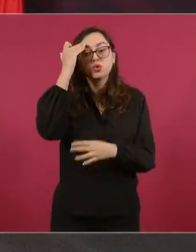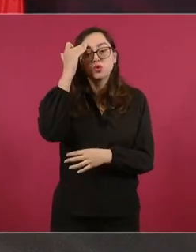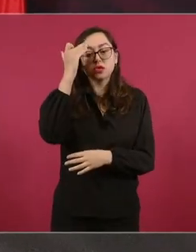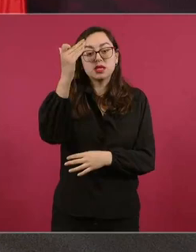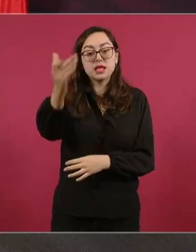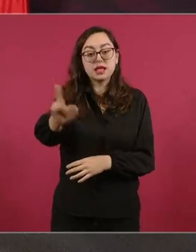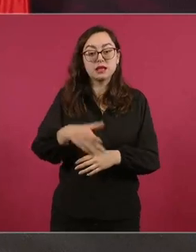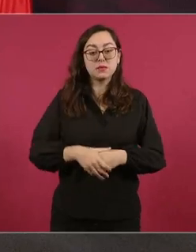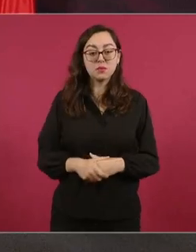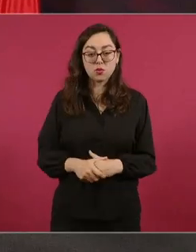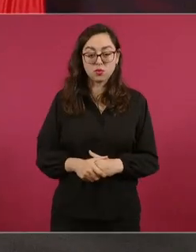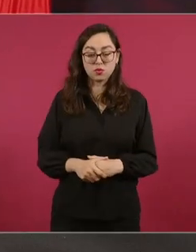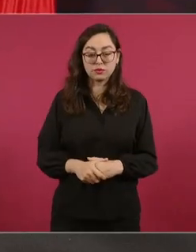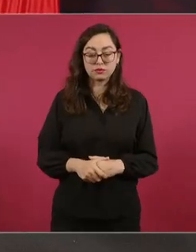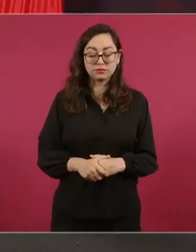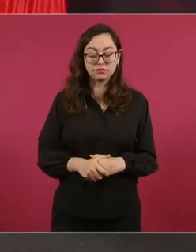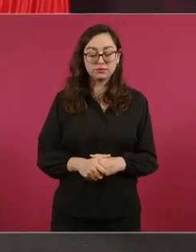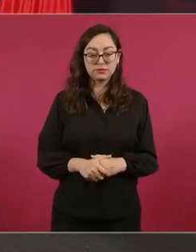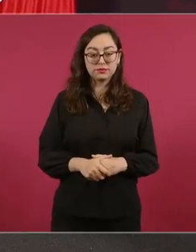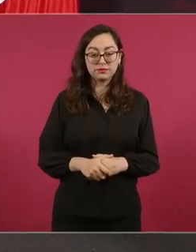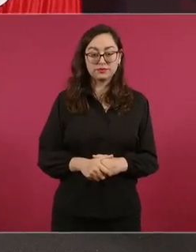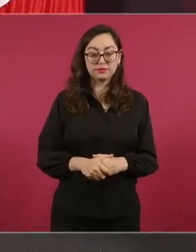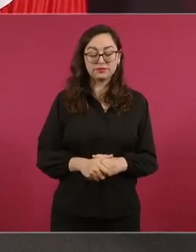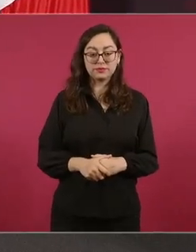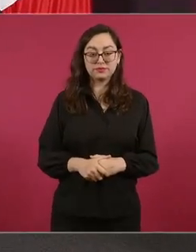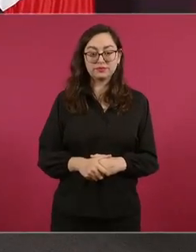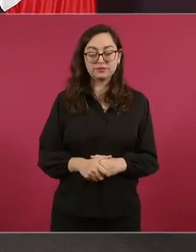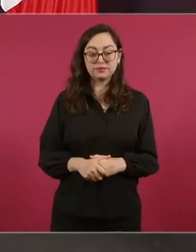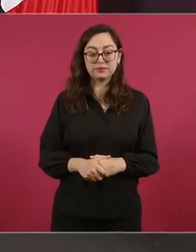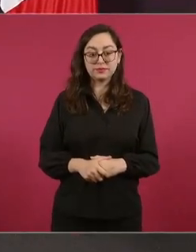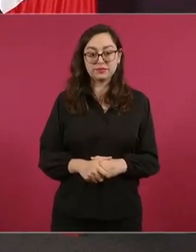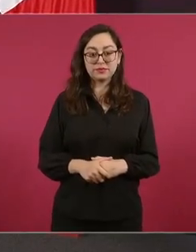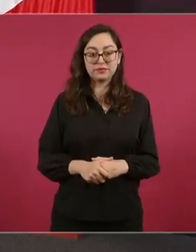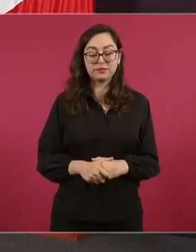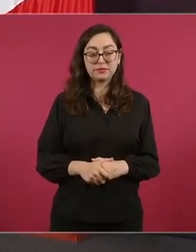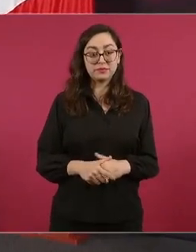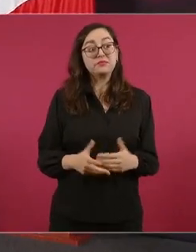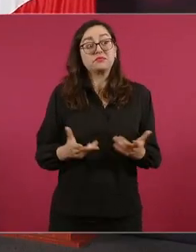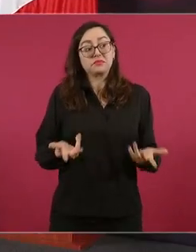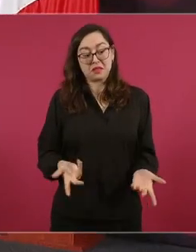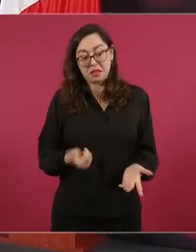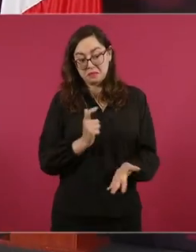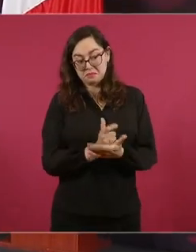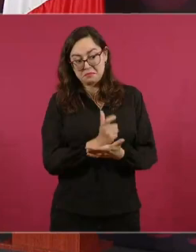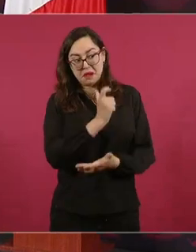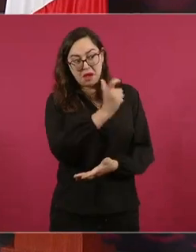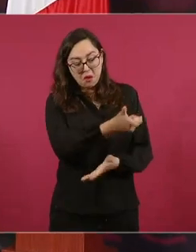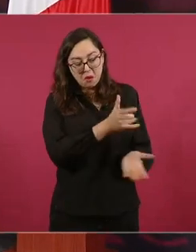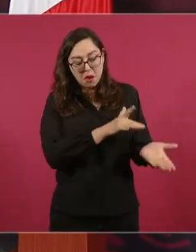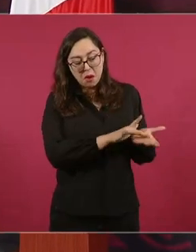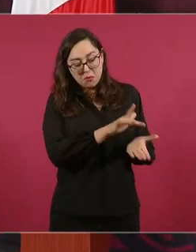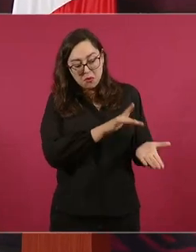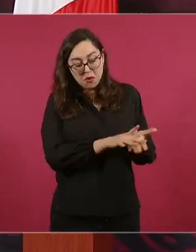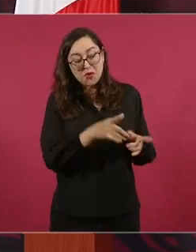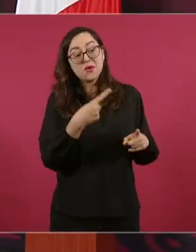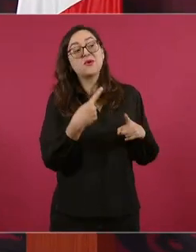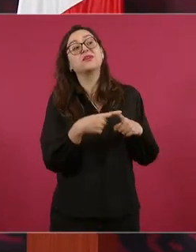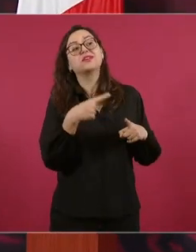Y como diría el finado Chicoche, ¿quién pompó?